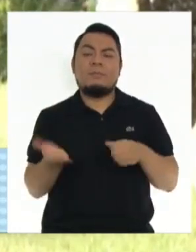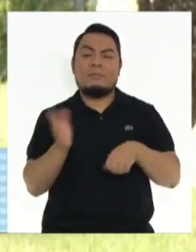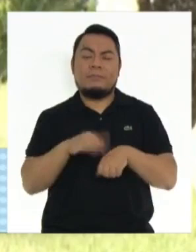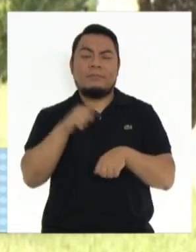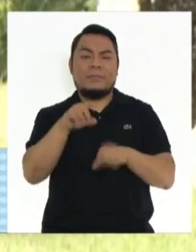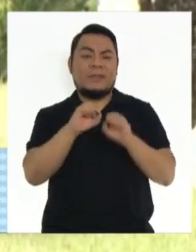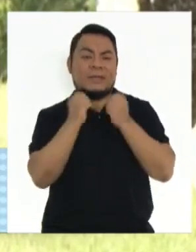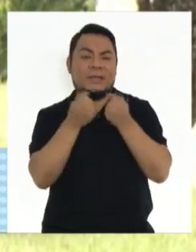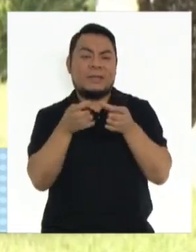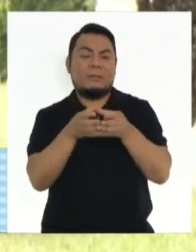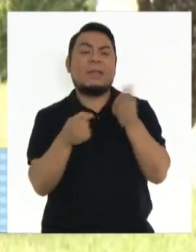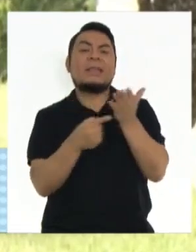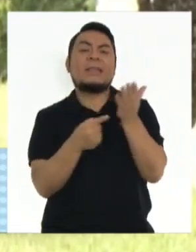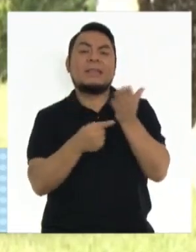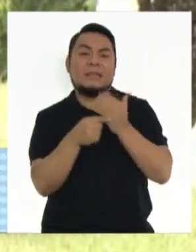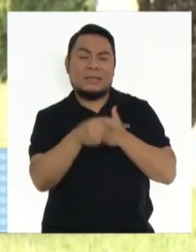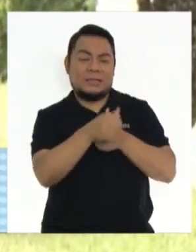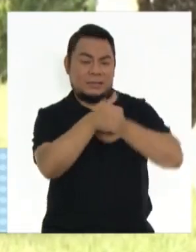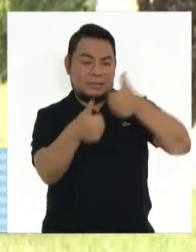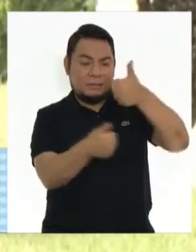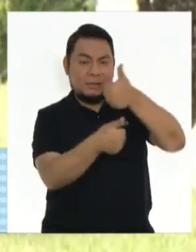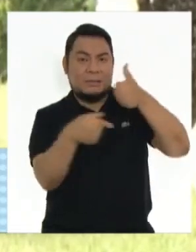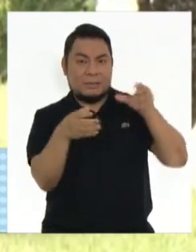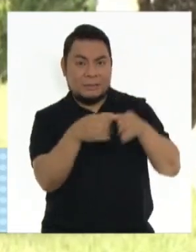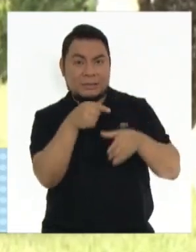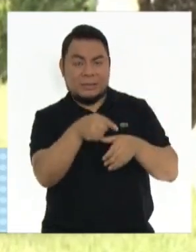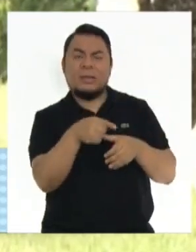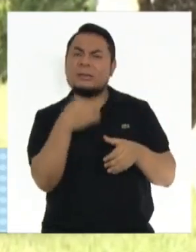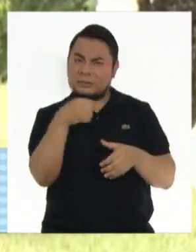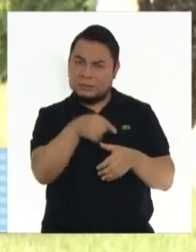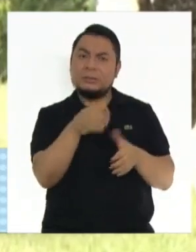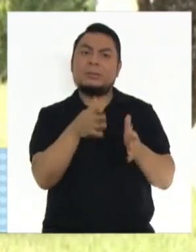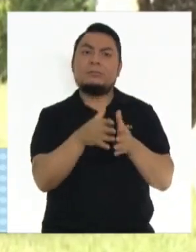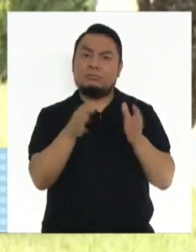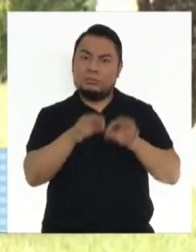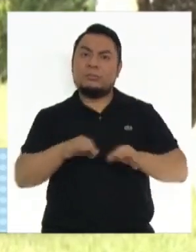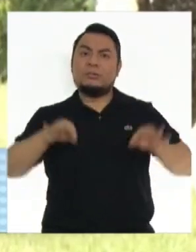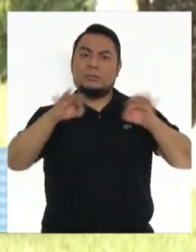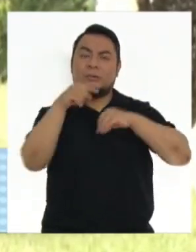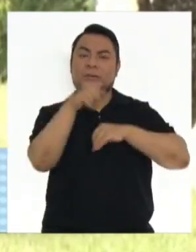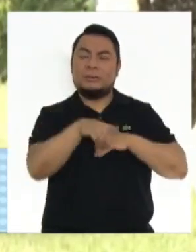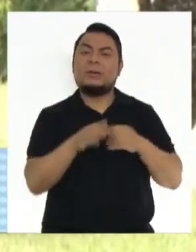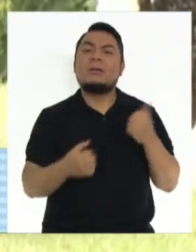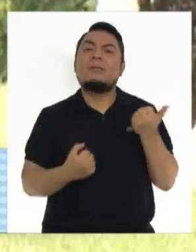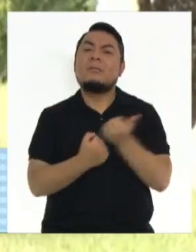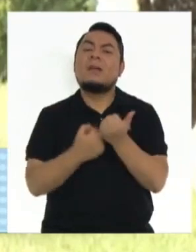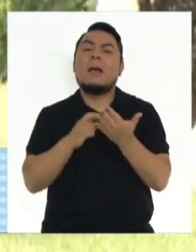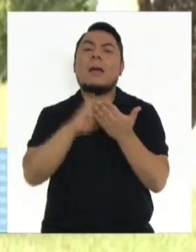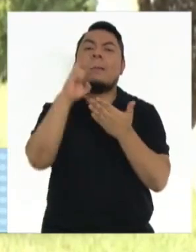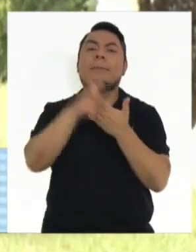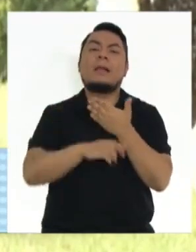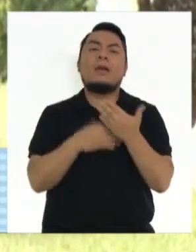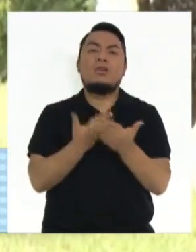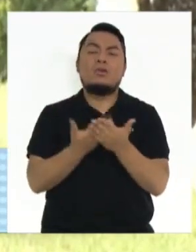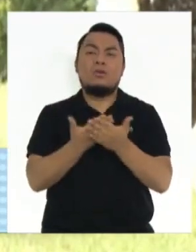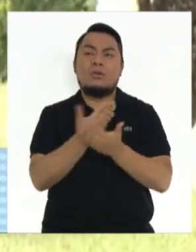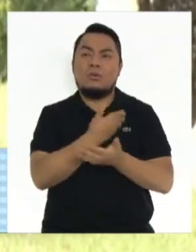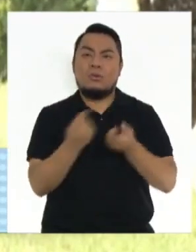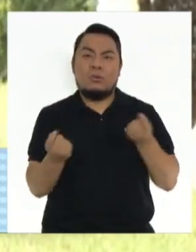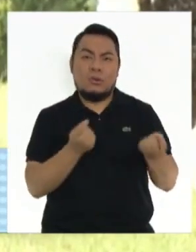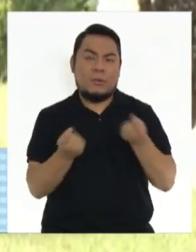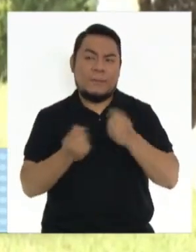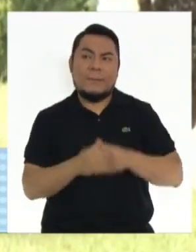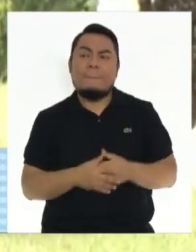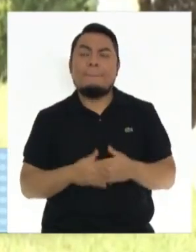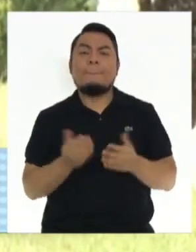de los equipos técnicos son siempre importantes. Son los técnicos que le dan el sustento a los planes de gobierno. Pero creo